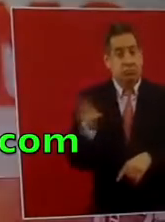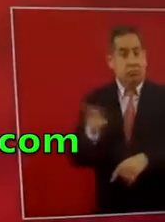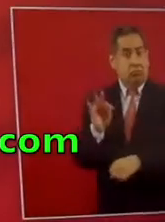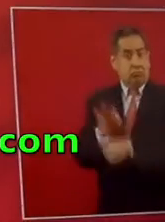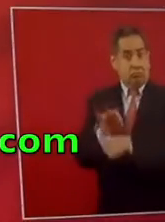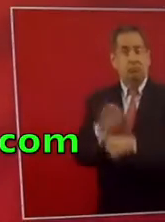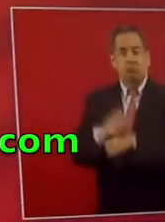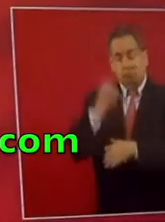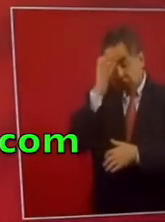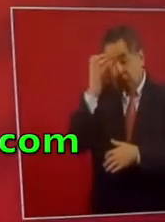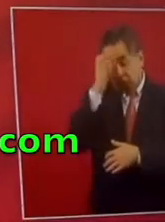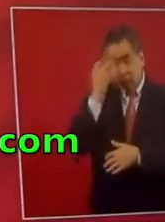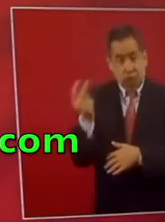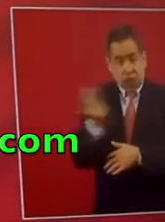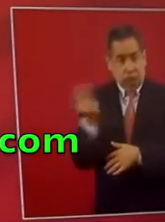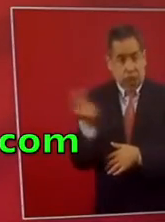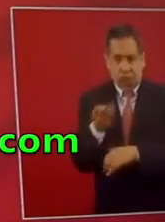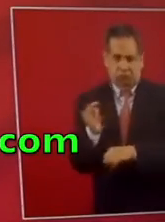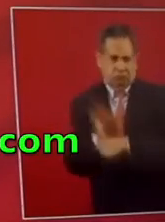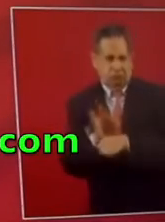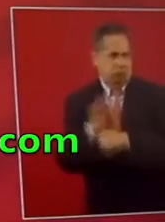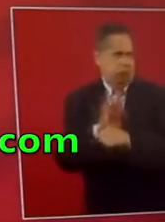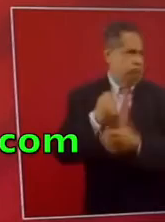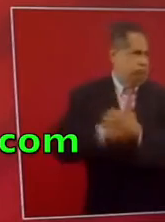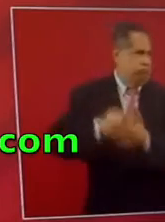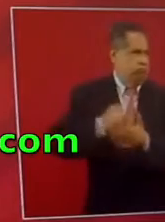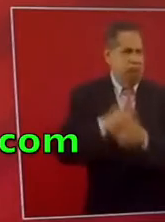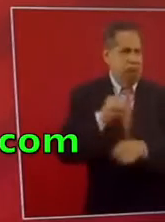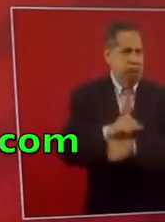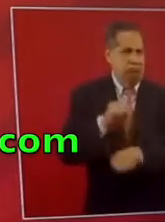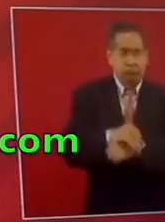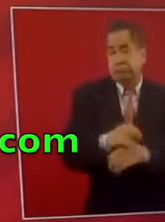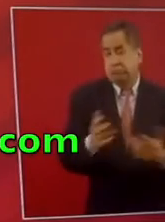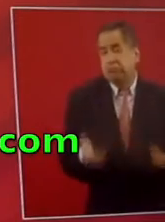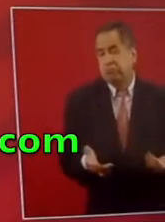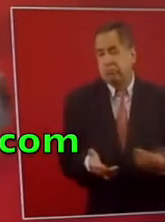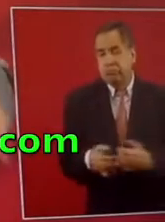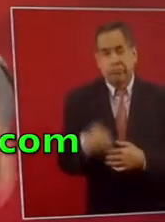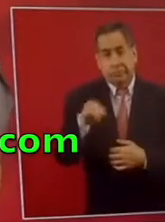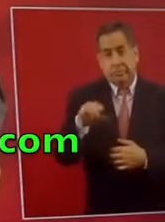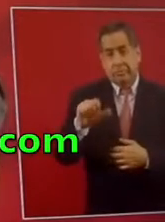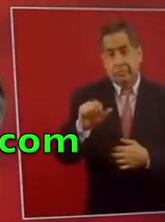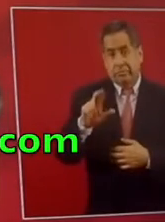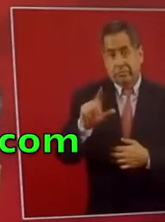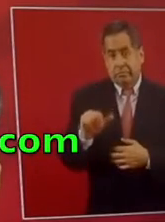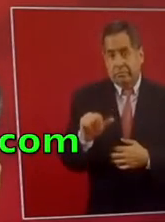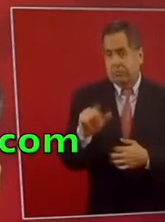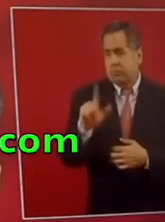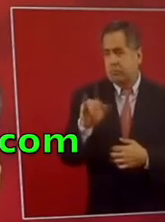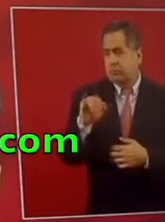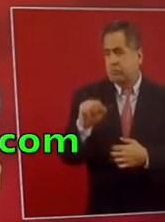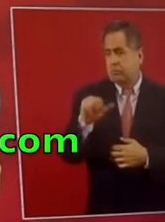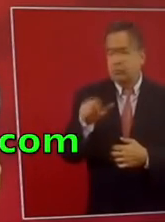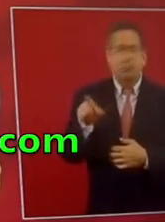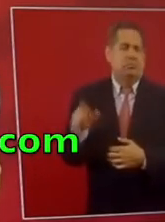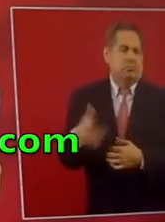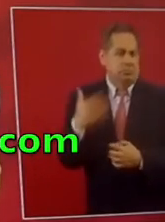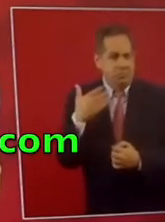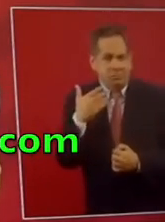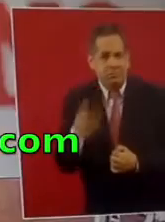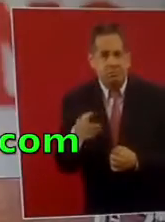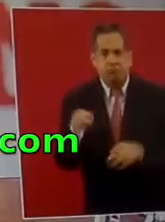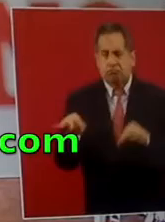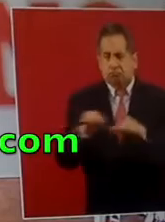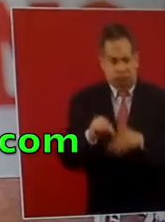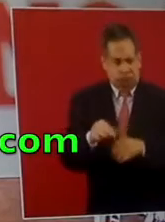situación en primera instancia por parte de la gubernatura, el interés que tiene en el beneficio social, en el beneficio a las personas